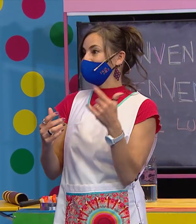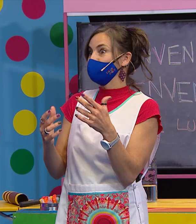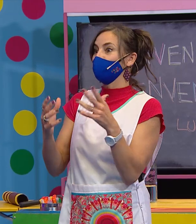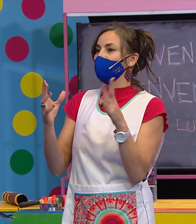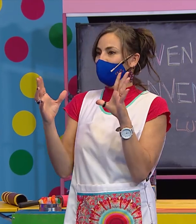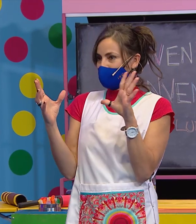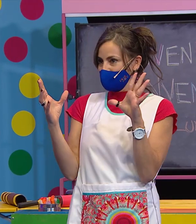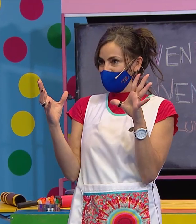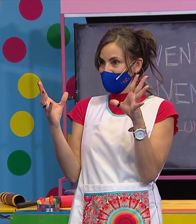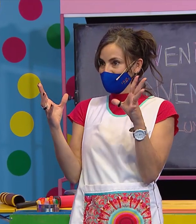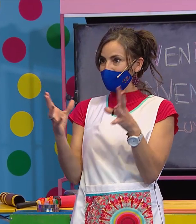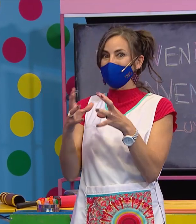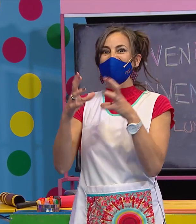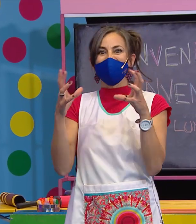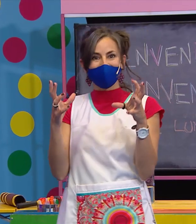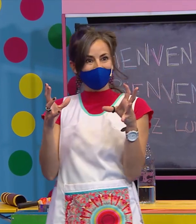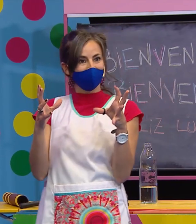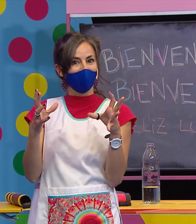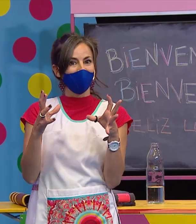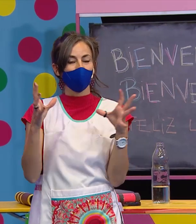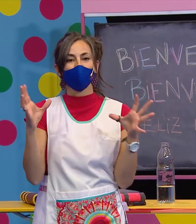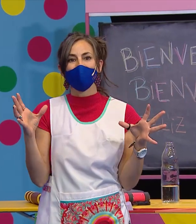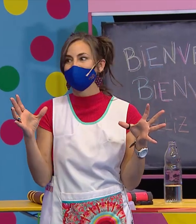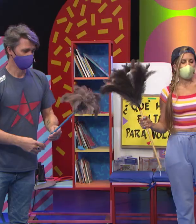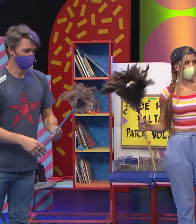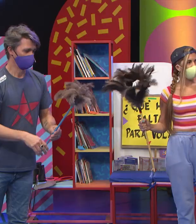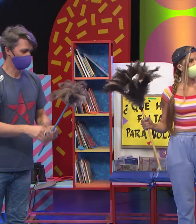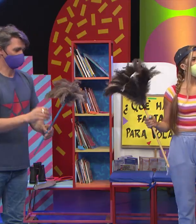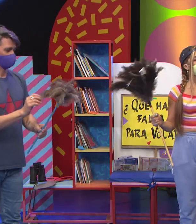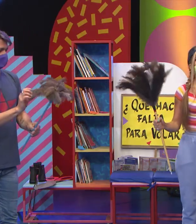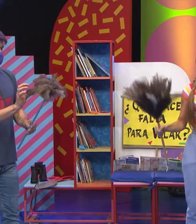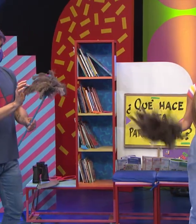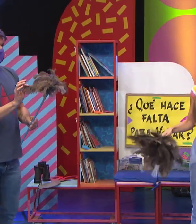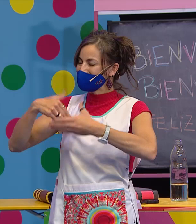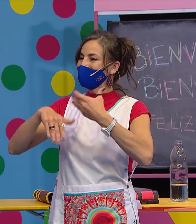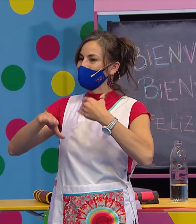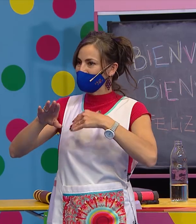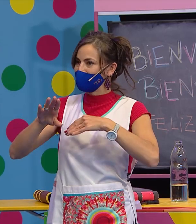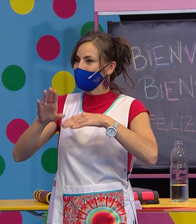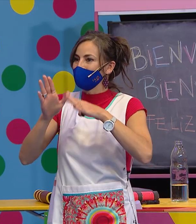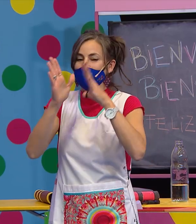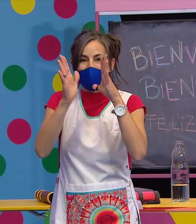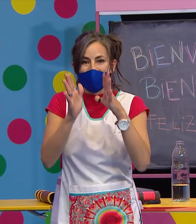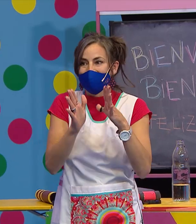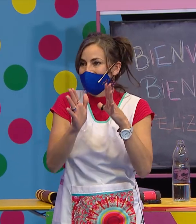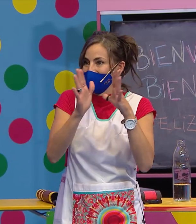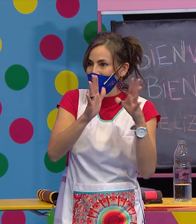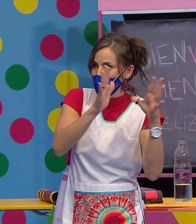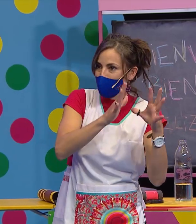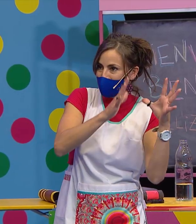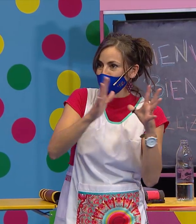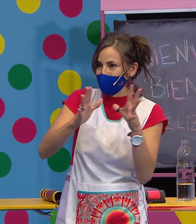de que están los ornitólogos, ¿no? Especialistas en el estudio de las aves. Pero que también, ustedes saben que hay ornitólogos que se